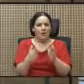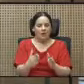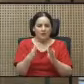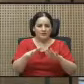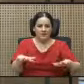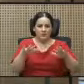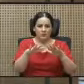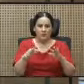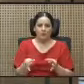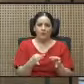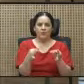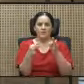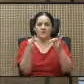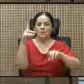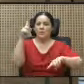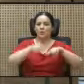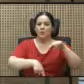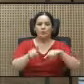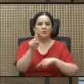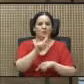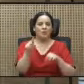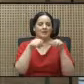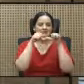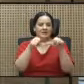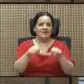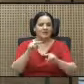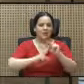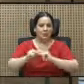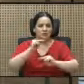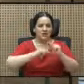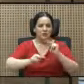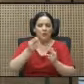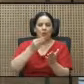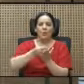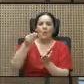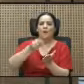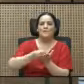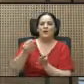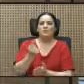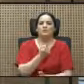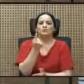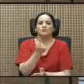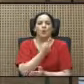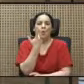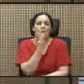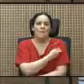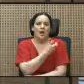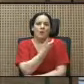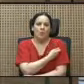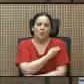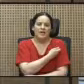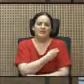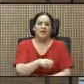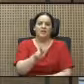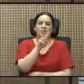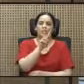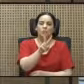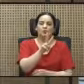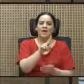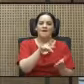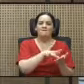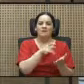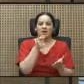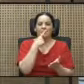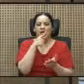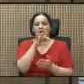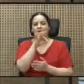turístico. No se puede seguir negociando y comprando únicamente vacunas de 2 farmacéuticas, de